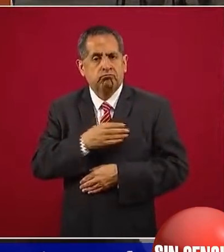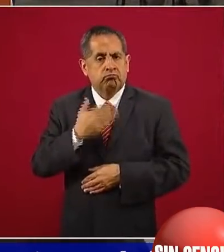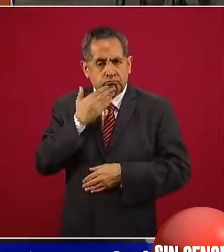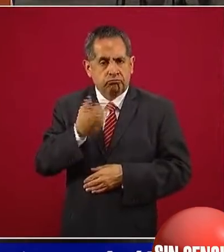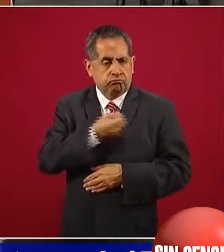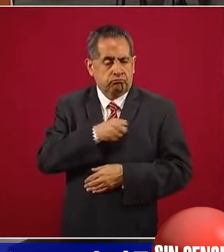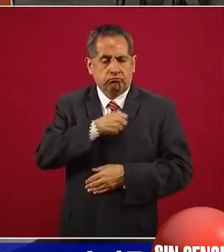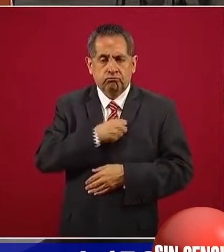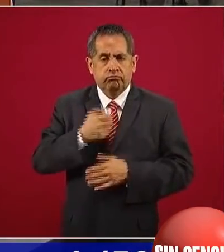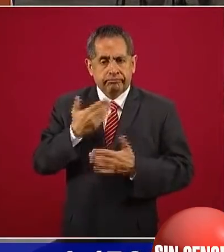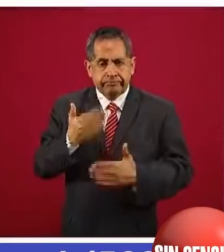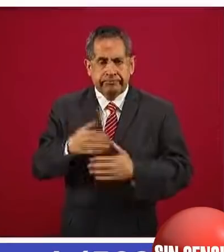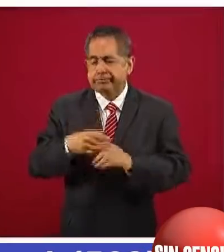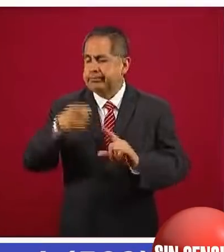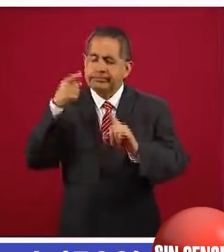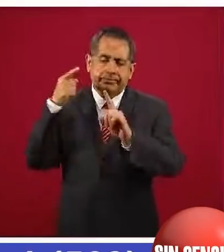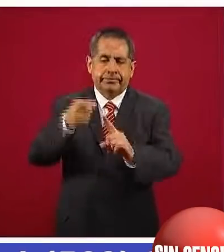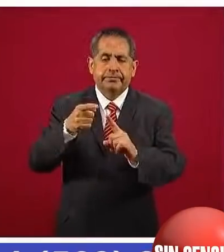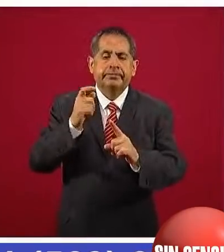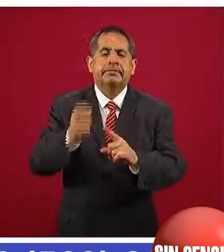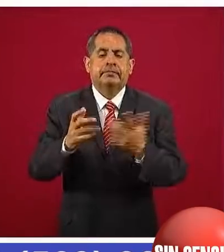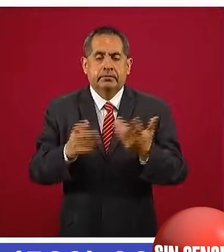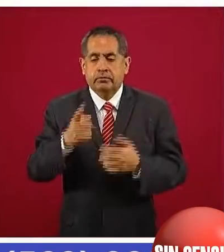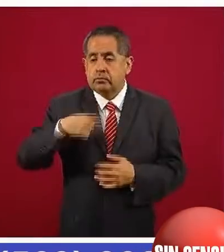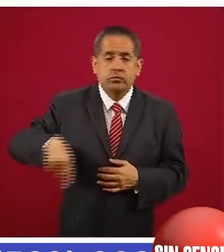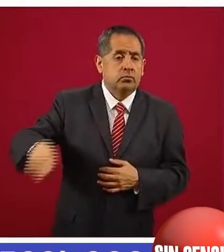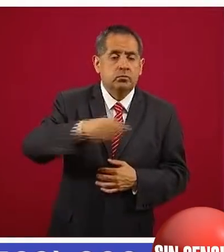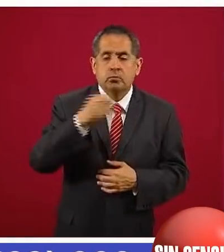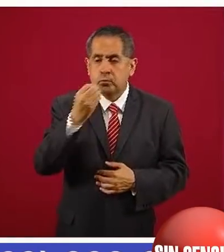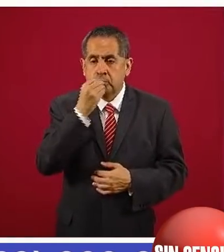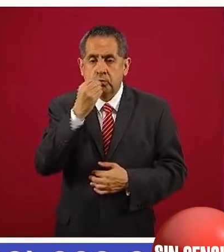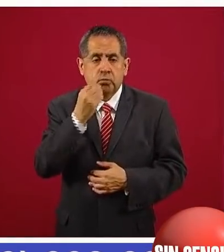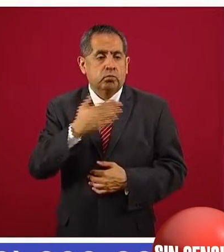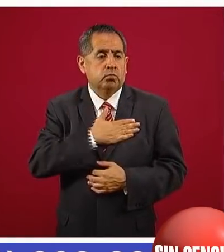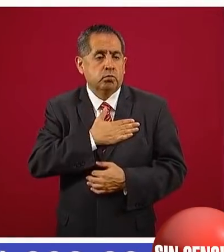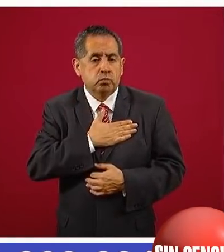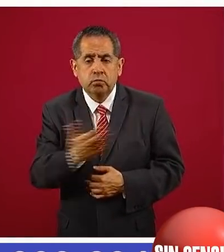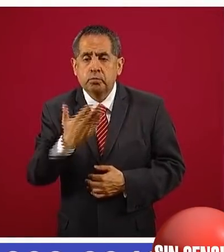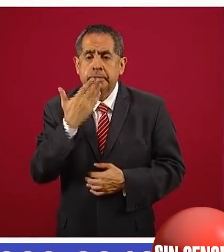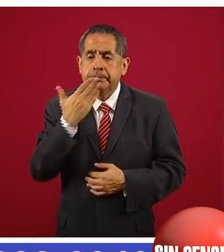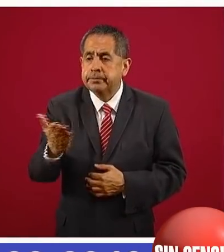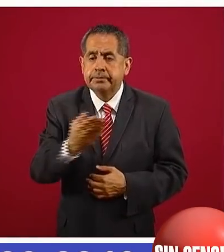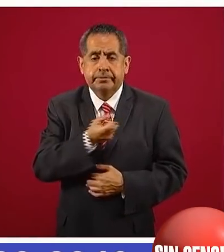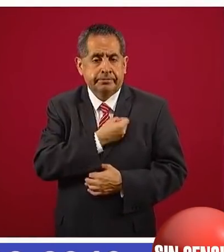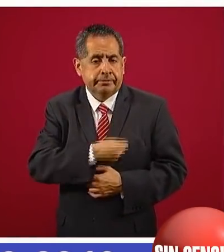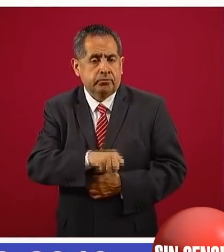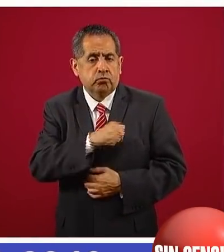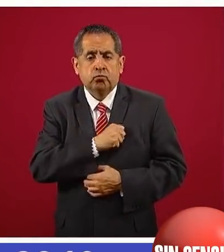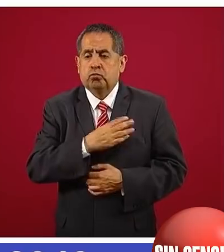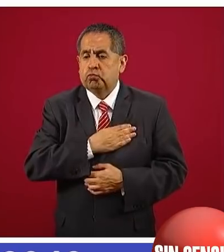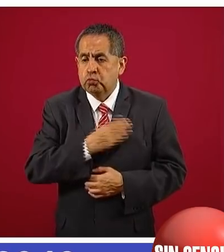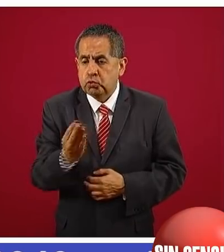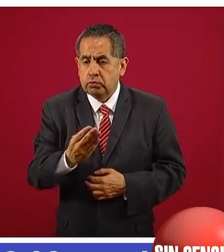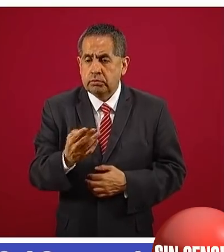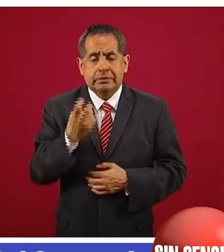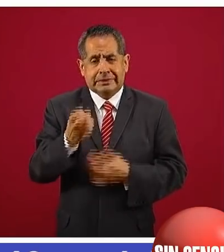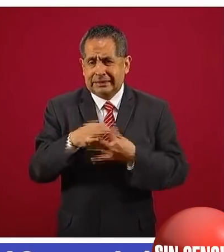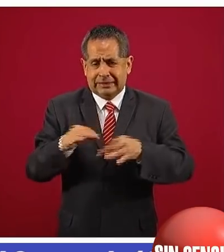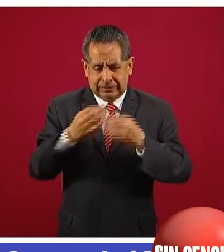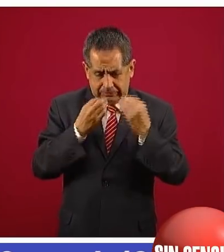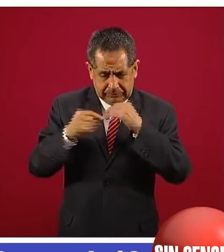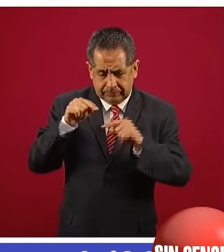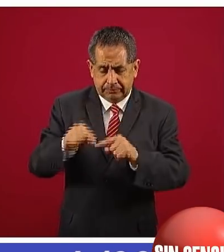relacionadas con lo demás. La meta general es lograr una alimentación saludable, pero como enfatizamos, eso no depende solamente